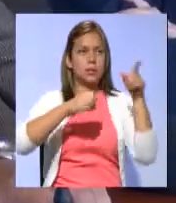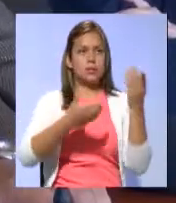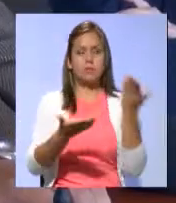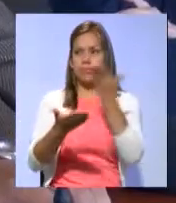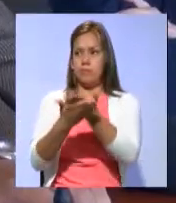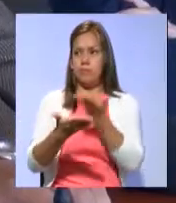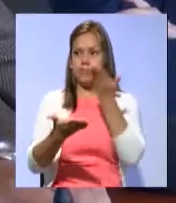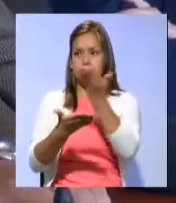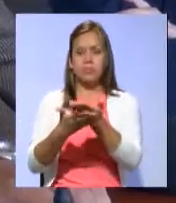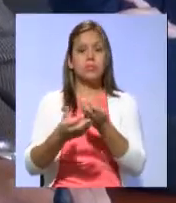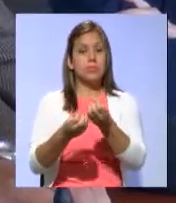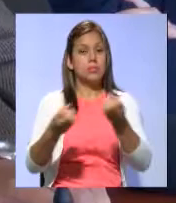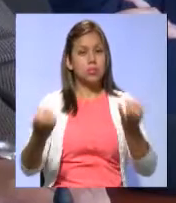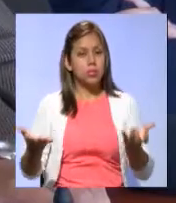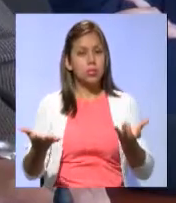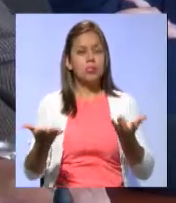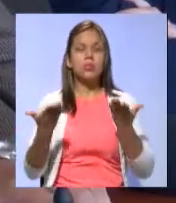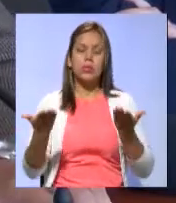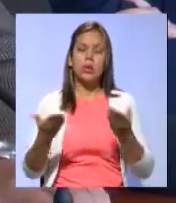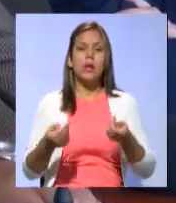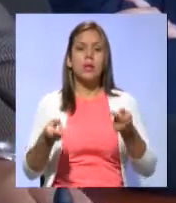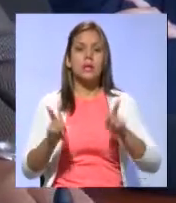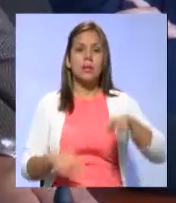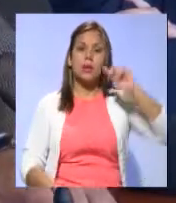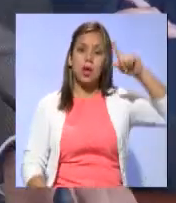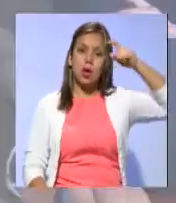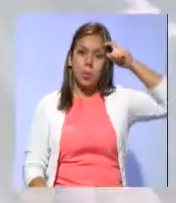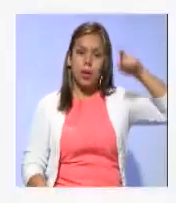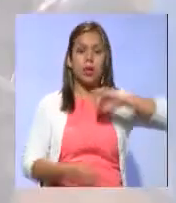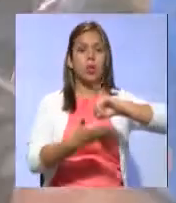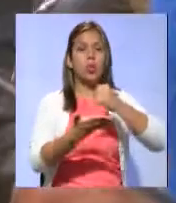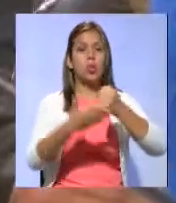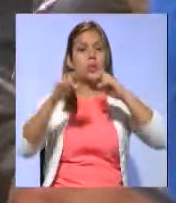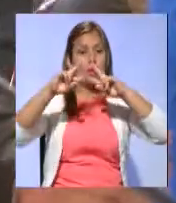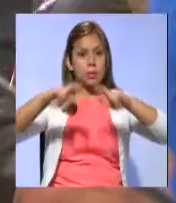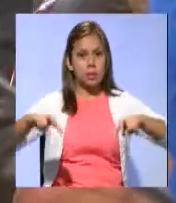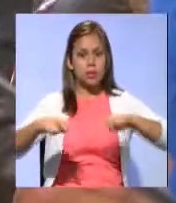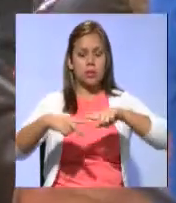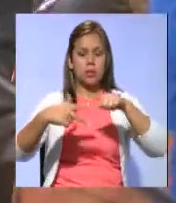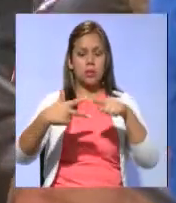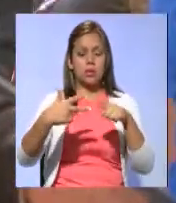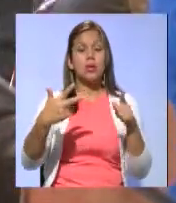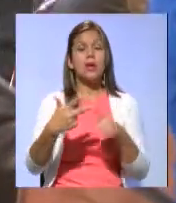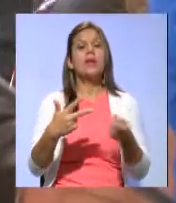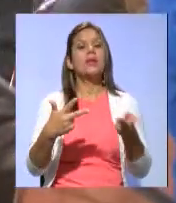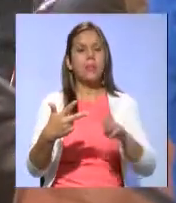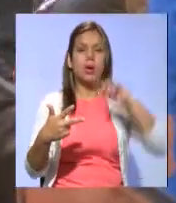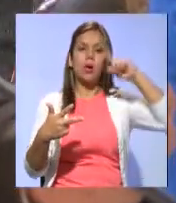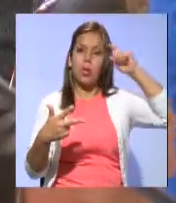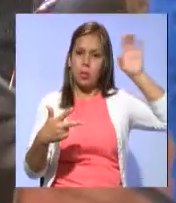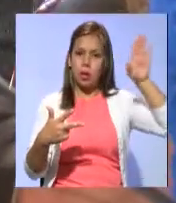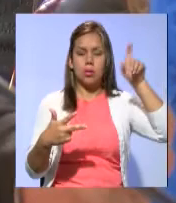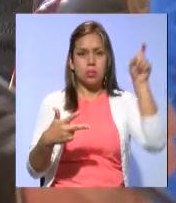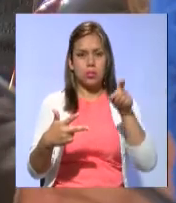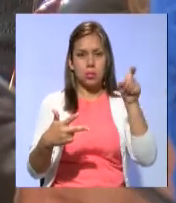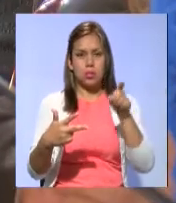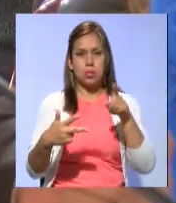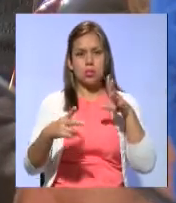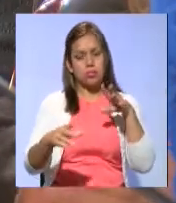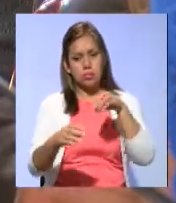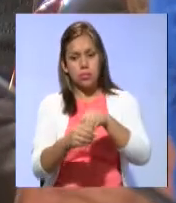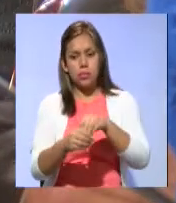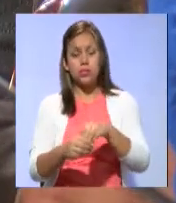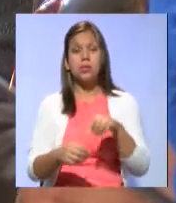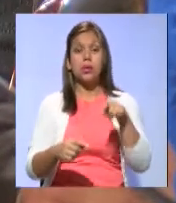varias instancias adicionales, no solamente del gobierno, de la Junta Investigadora. La responsabilidad de la Junta es justamente evitar que se vuelvan